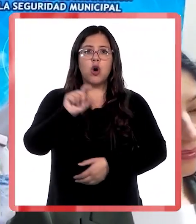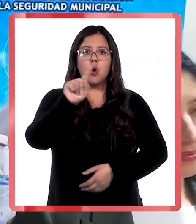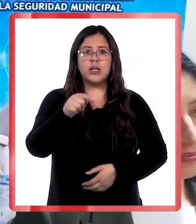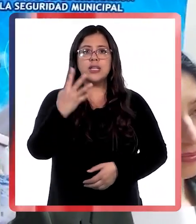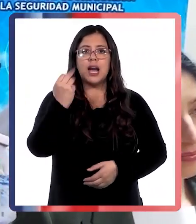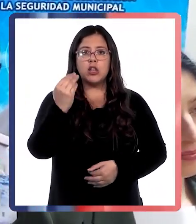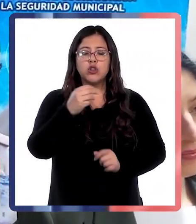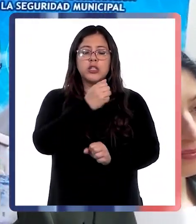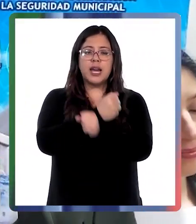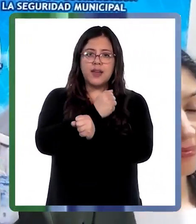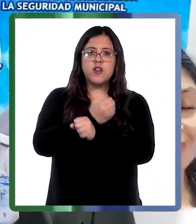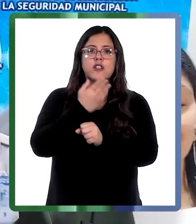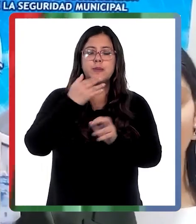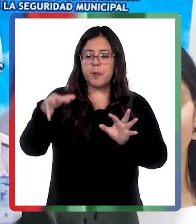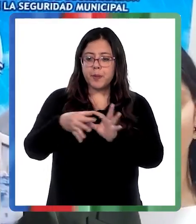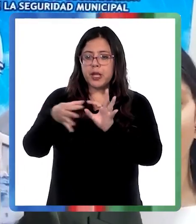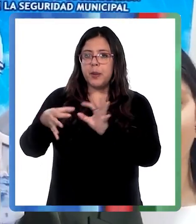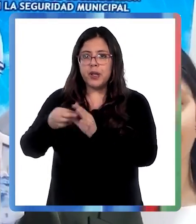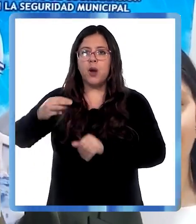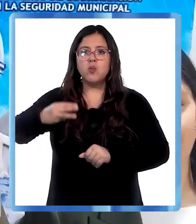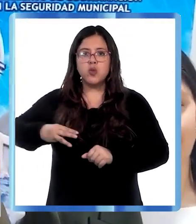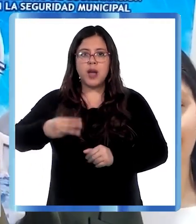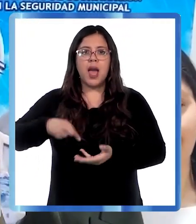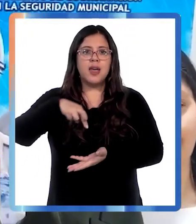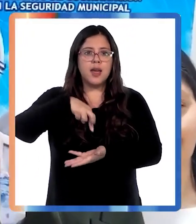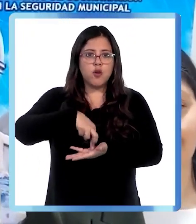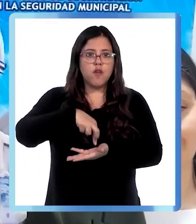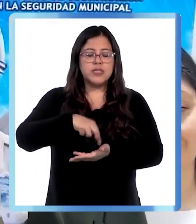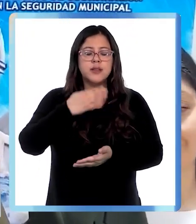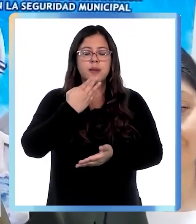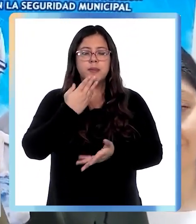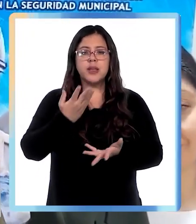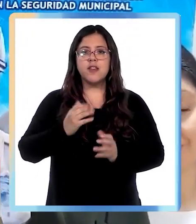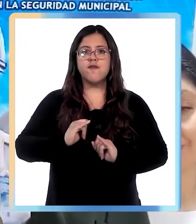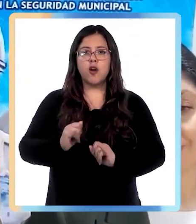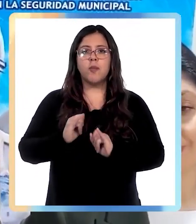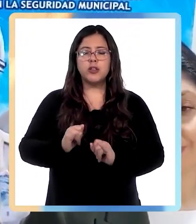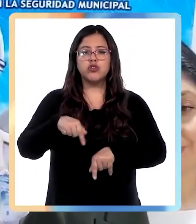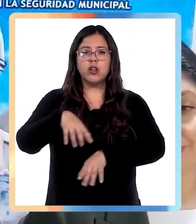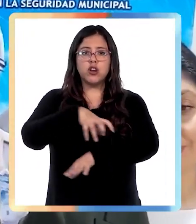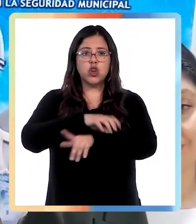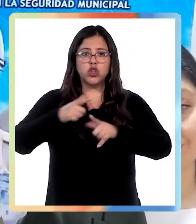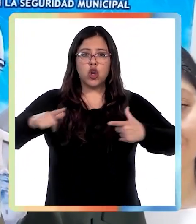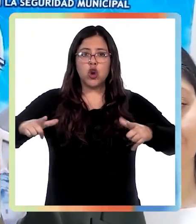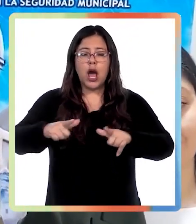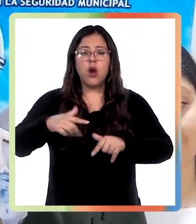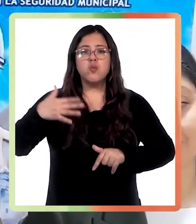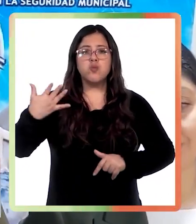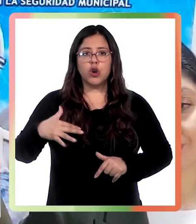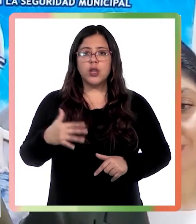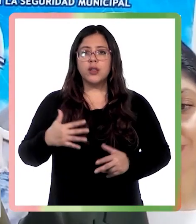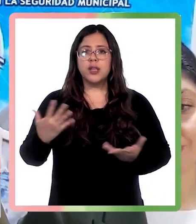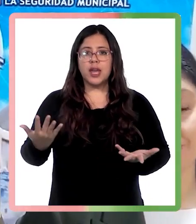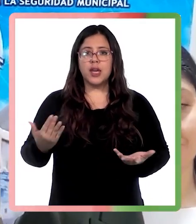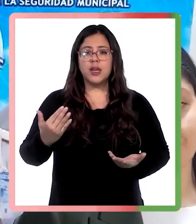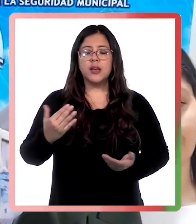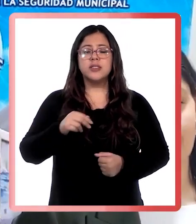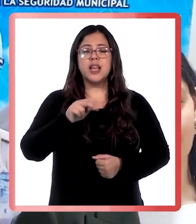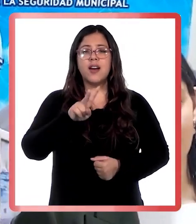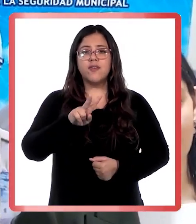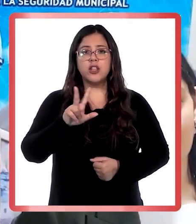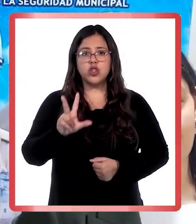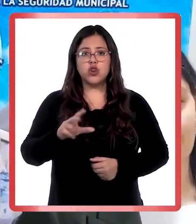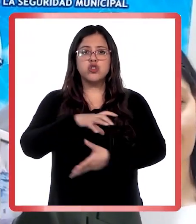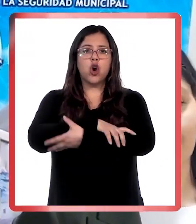que tiene carabineros con los diferentes municipios de la provincia y destacar por cierto a la región de los lagos que tiene prácticamente